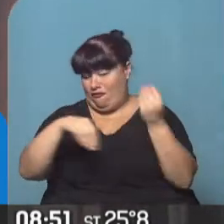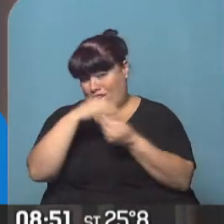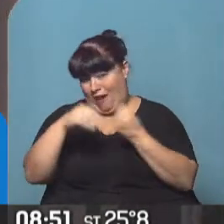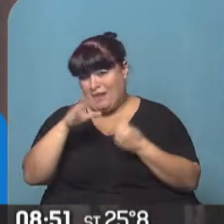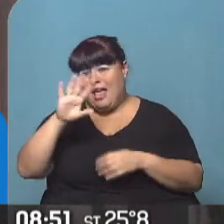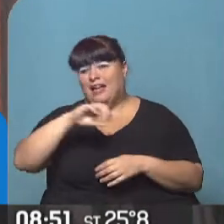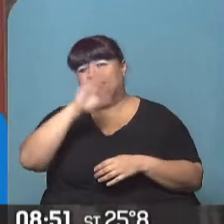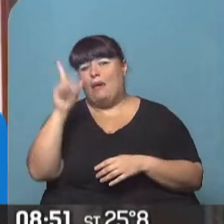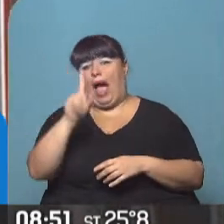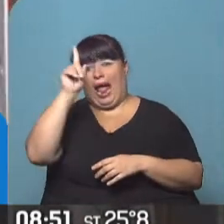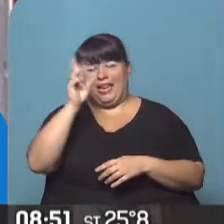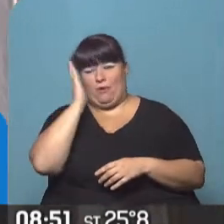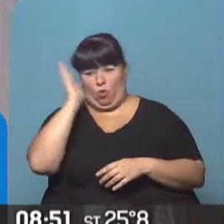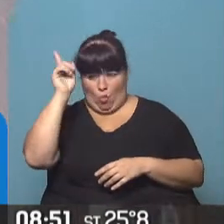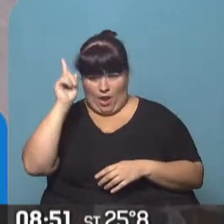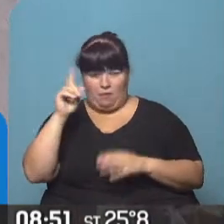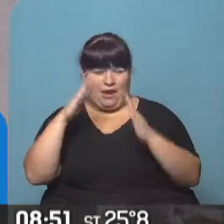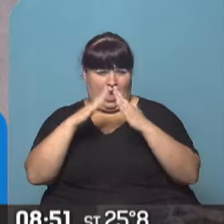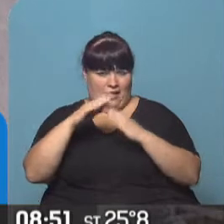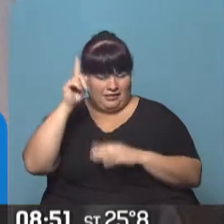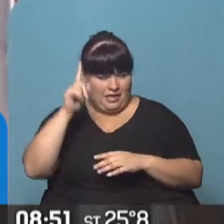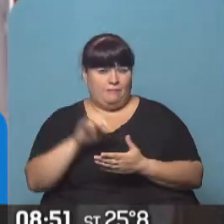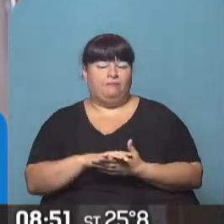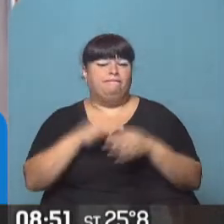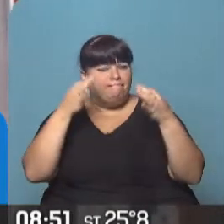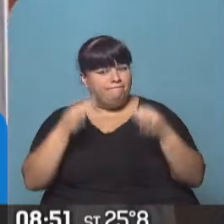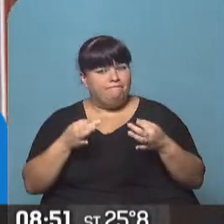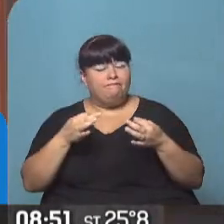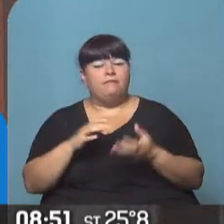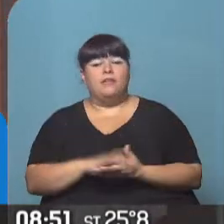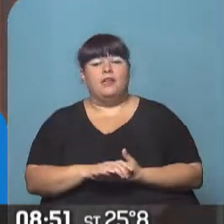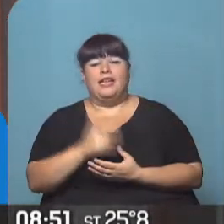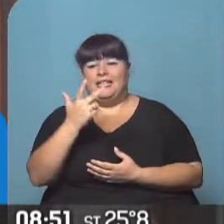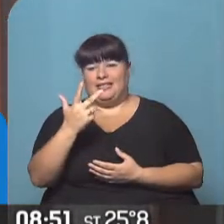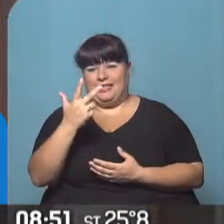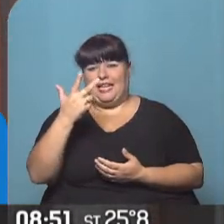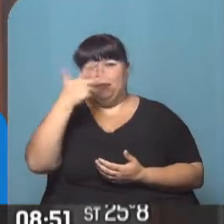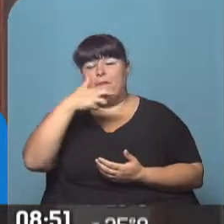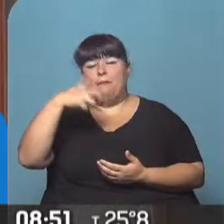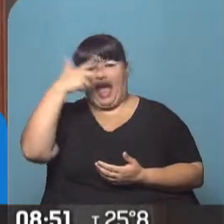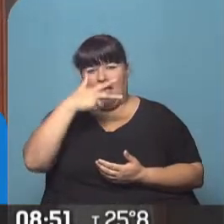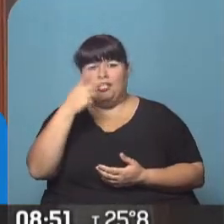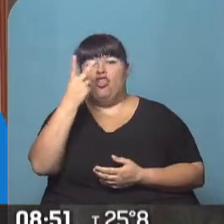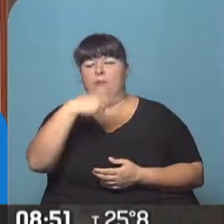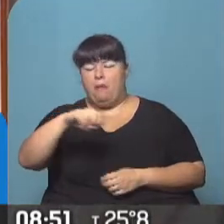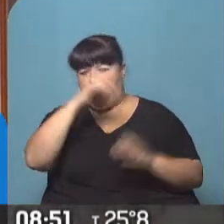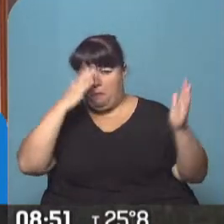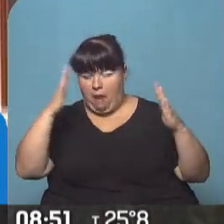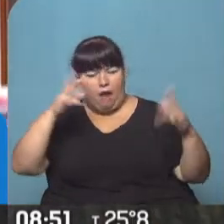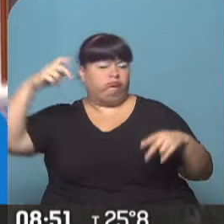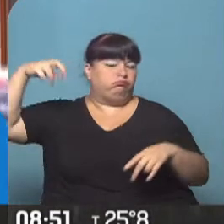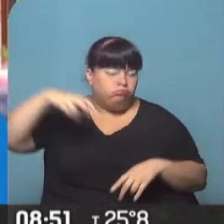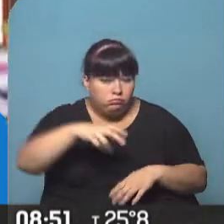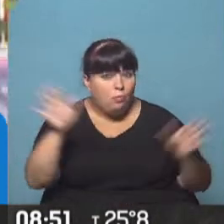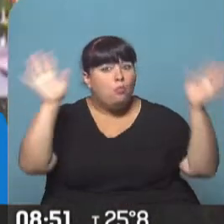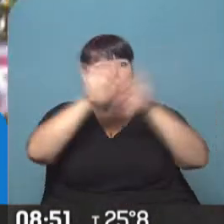pernoctaba en la planta superior de la vivienda, que en realidad son tres PHs. 2:30 de la mañana, tremendo impacto. Bajan